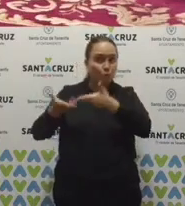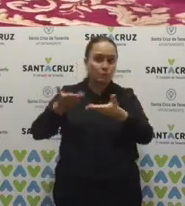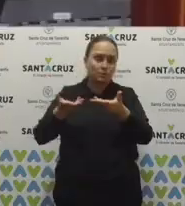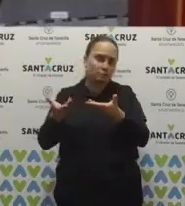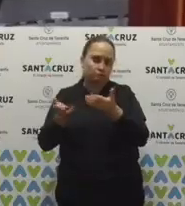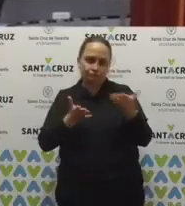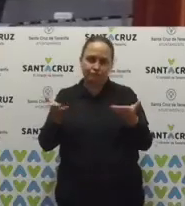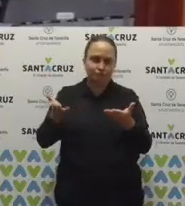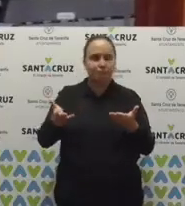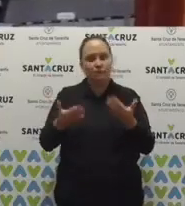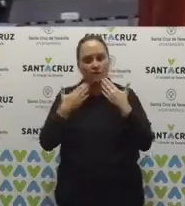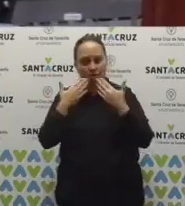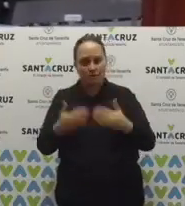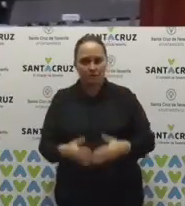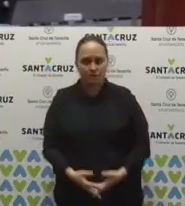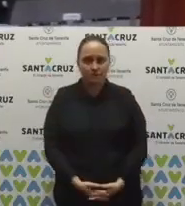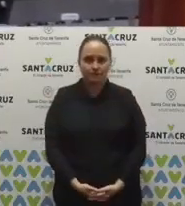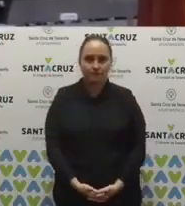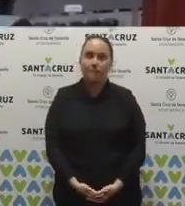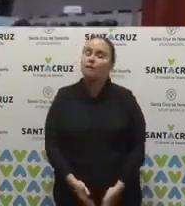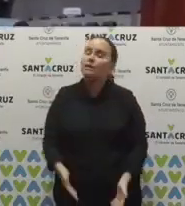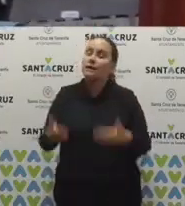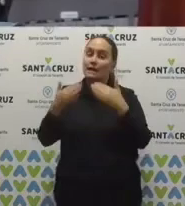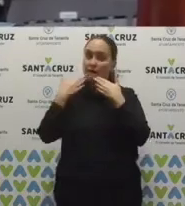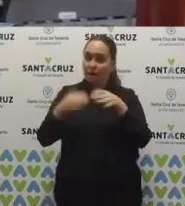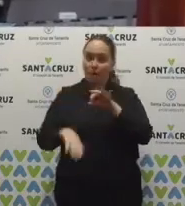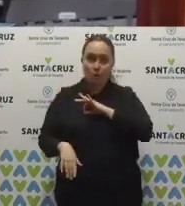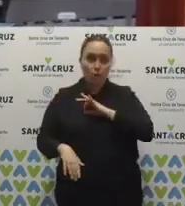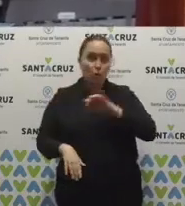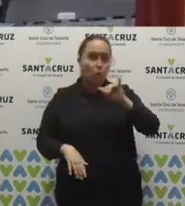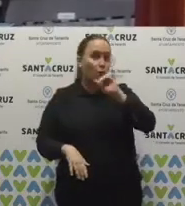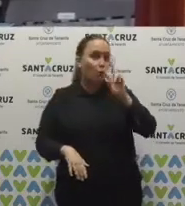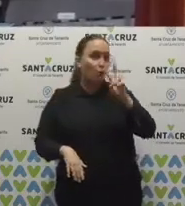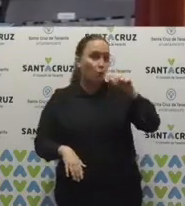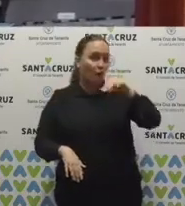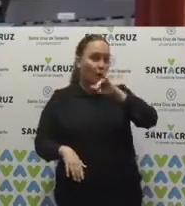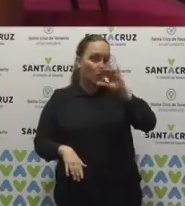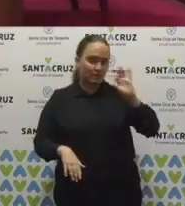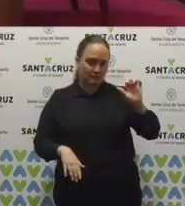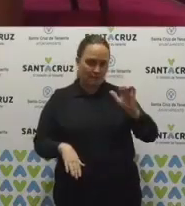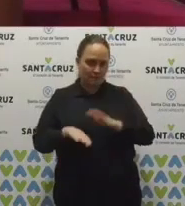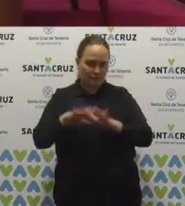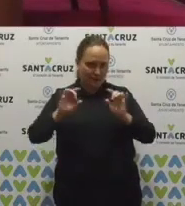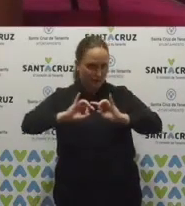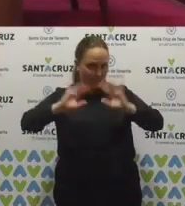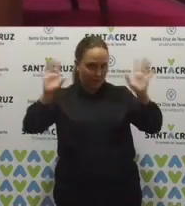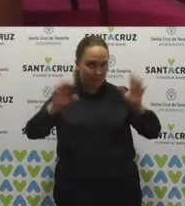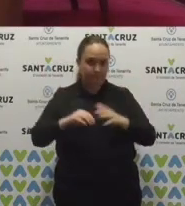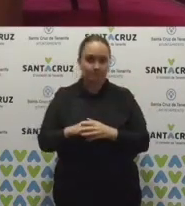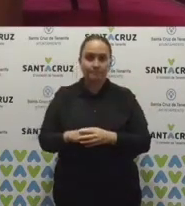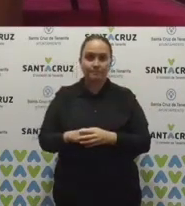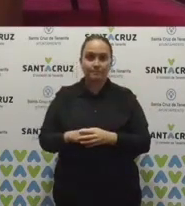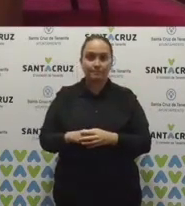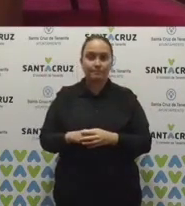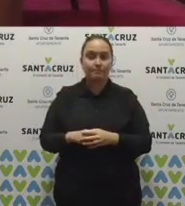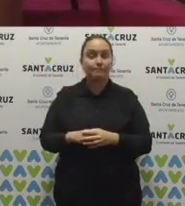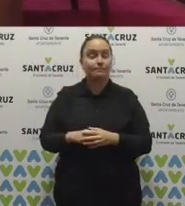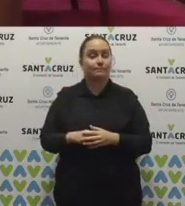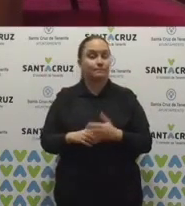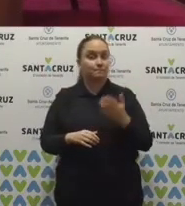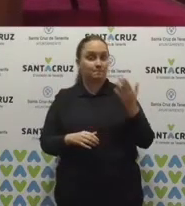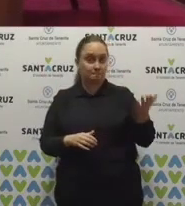muchas gracias gracias juan jose por precisar mientras usted da las gracias